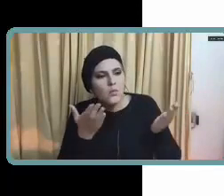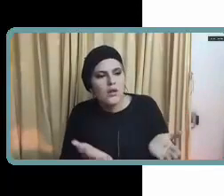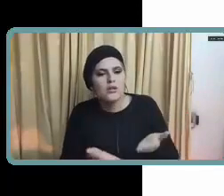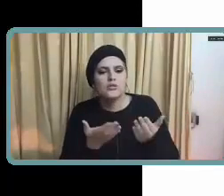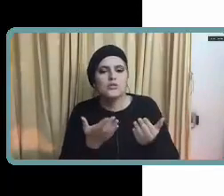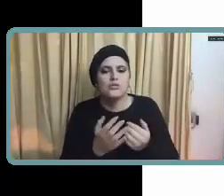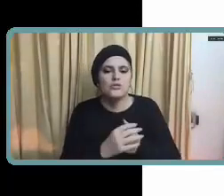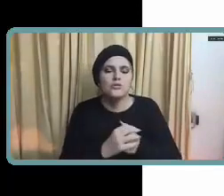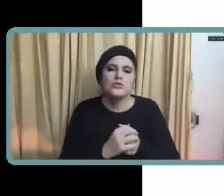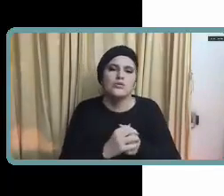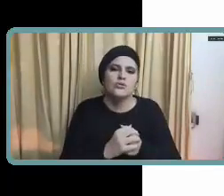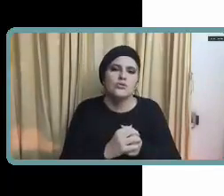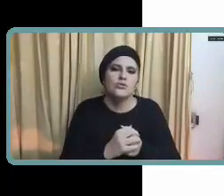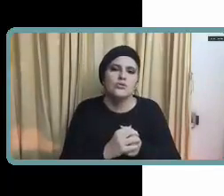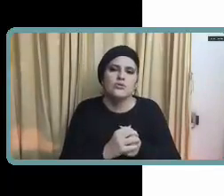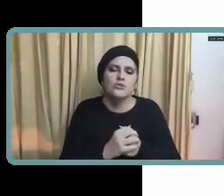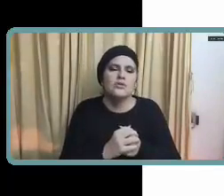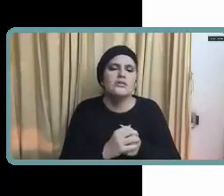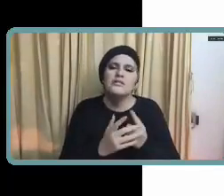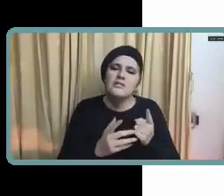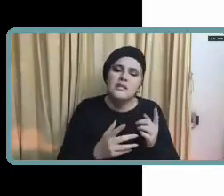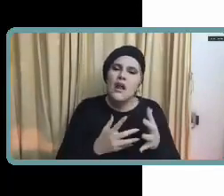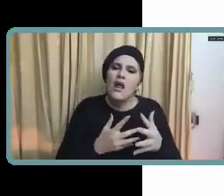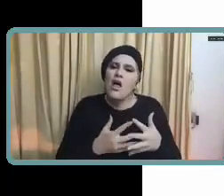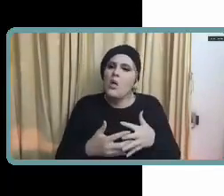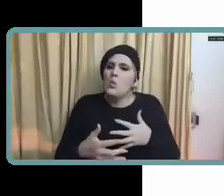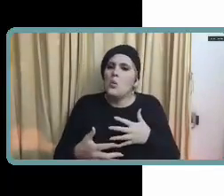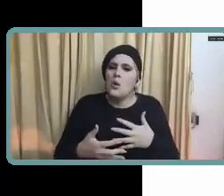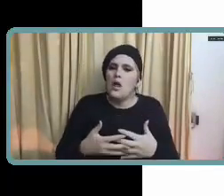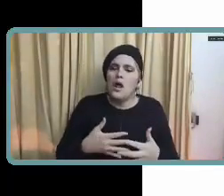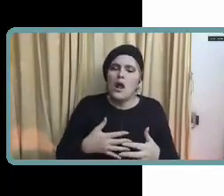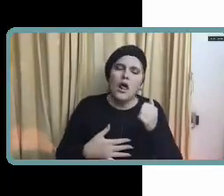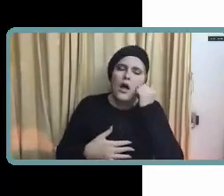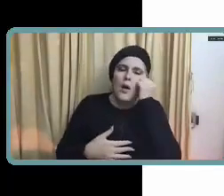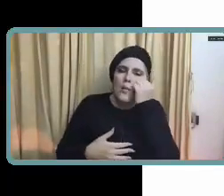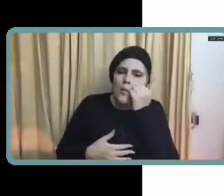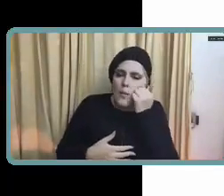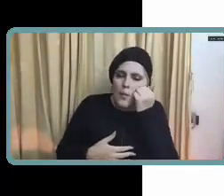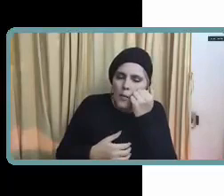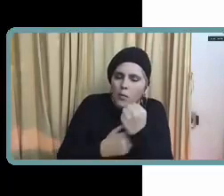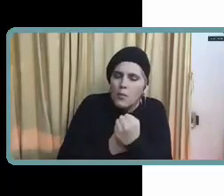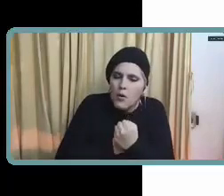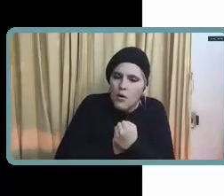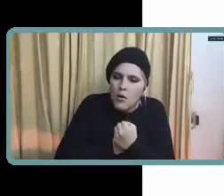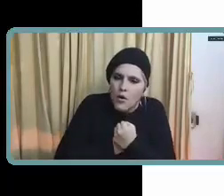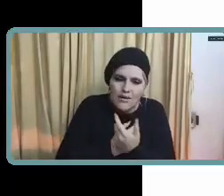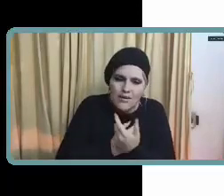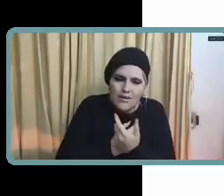que es muy naturalista, muy amorosa, muy entretenida,